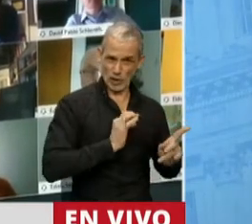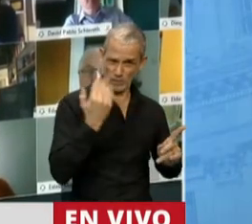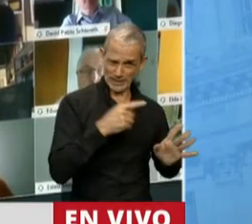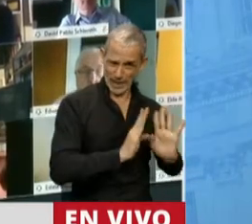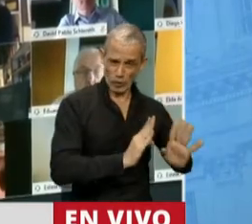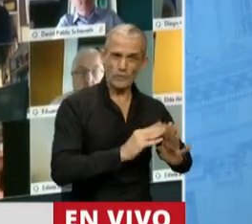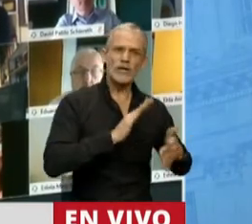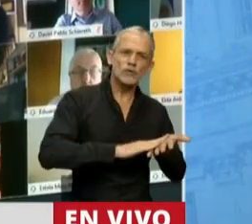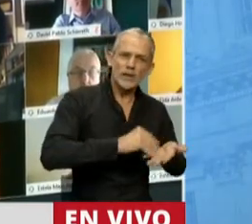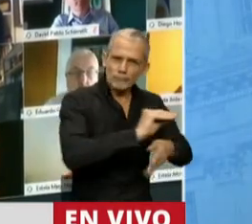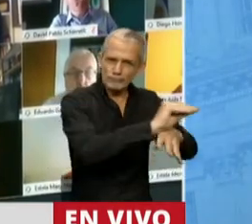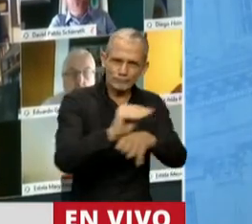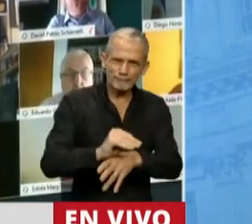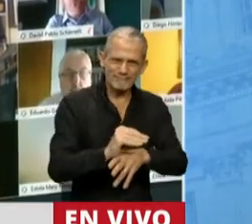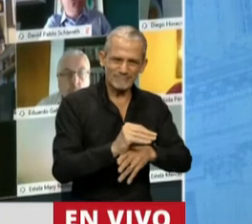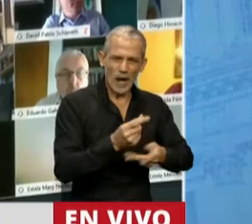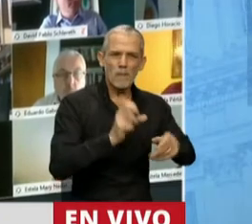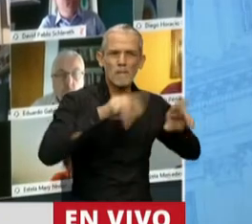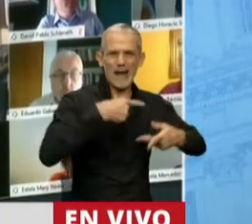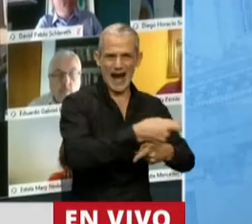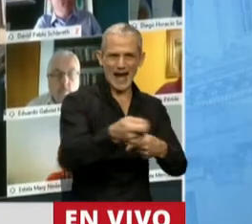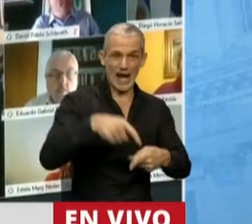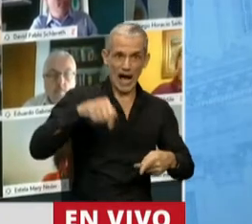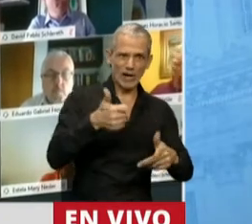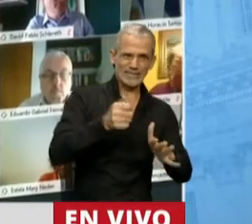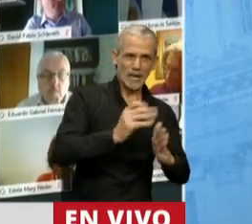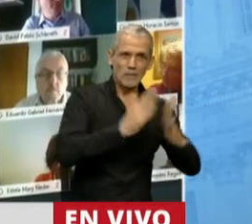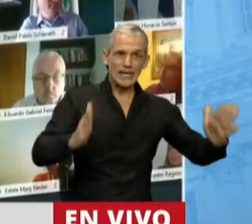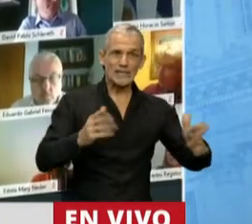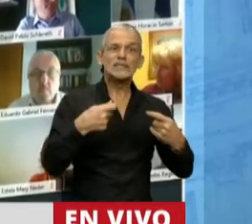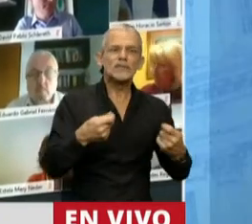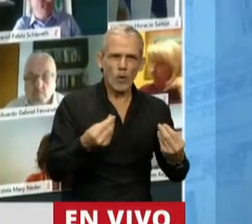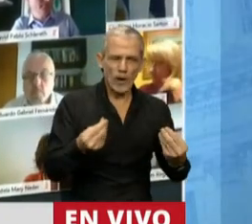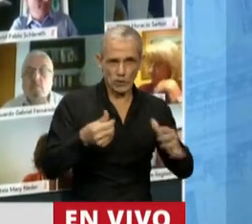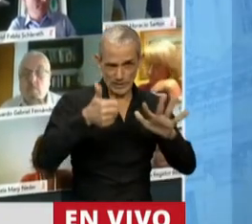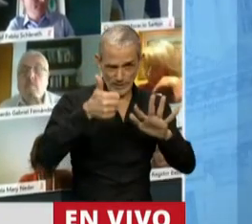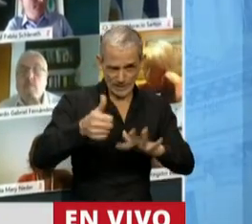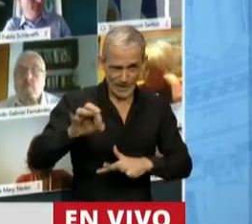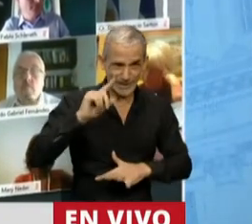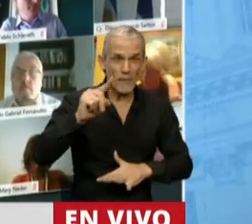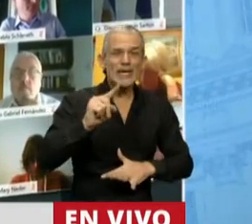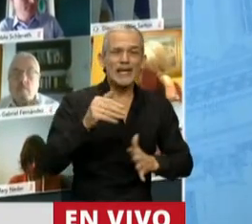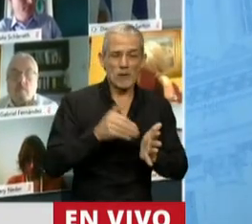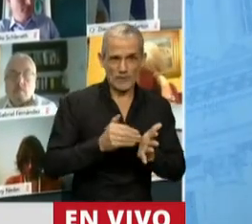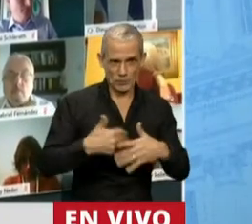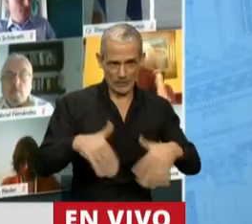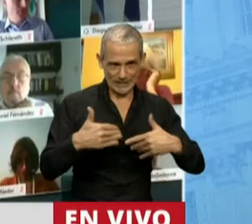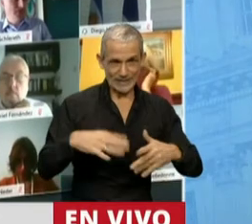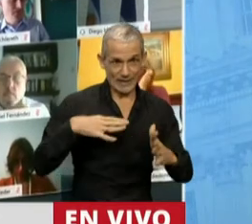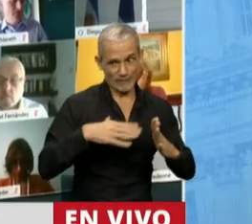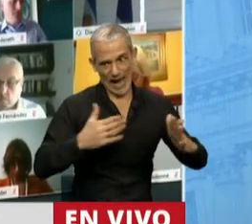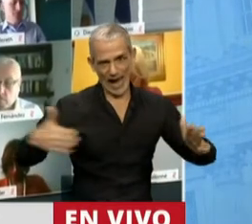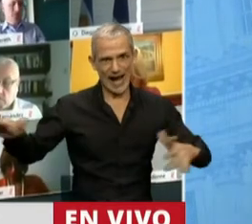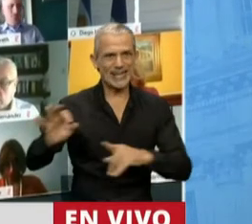políticas alimentarias a la mitad de este año llevamos ya gastado a cerca de 60 mil millones y seguramente